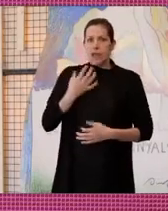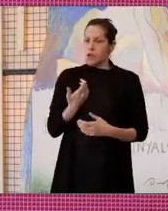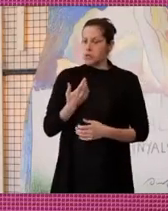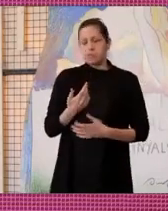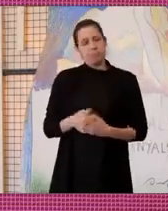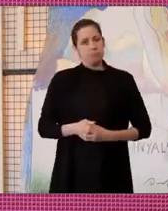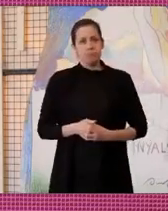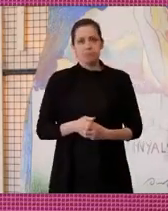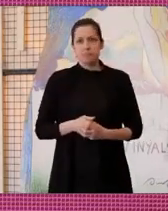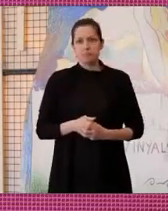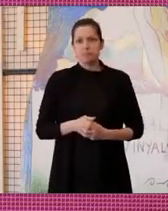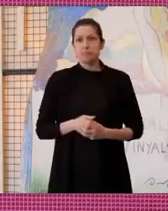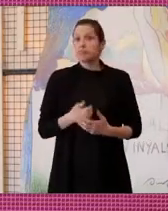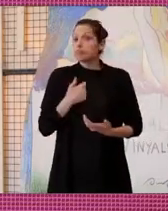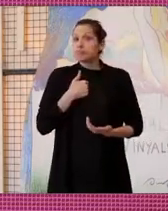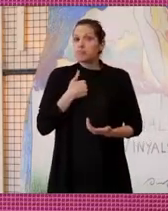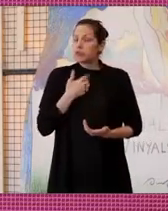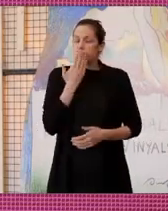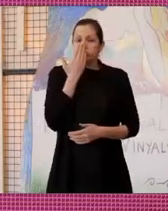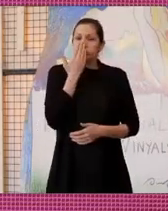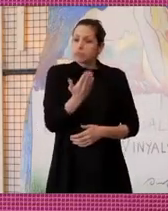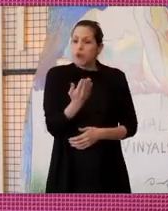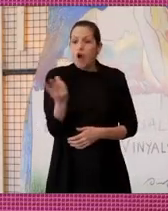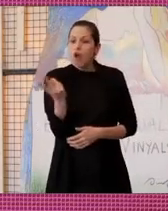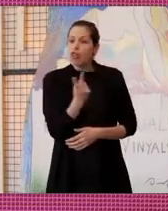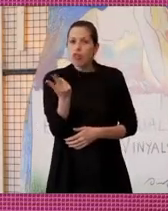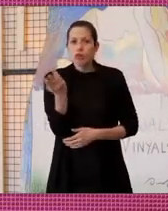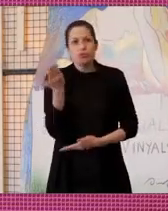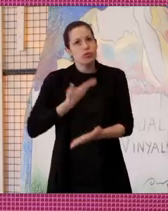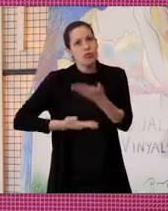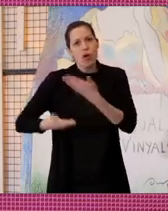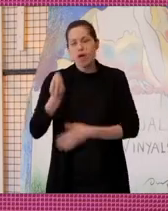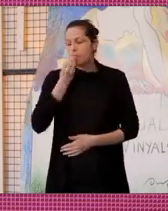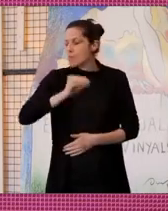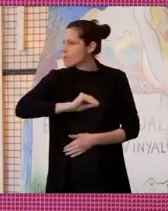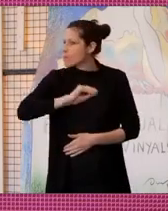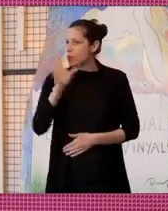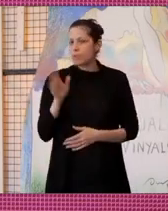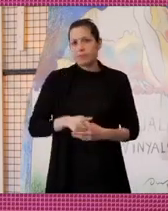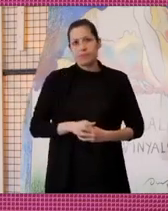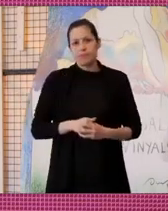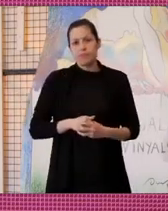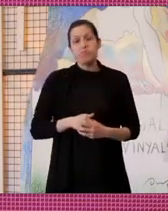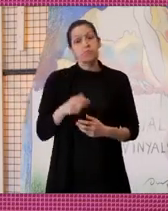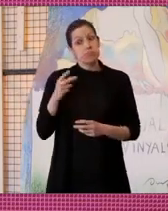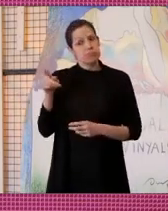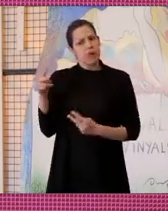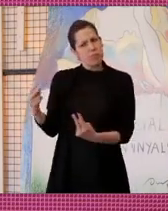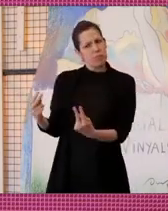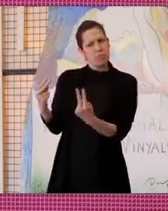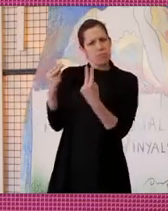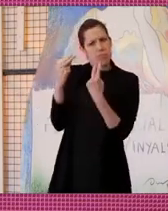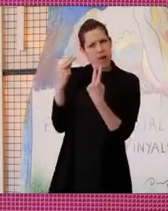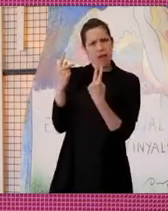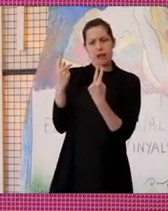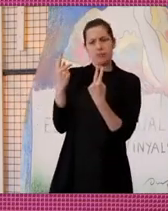mí tengo que decir fueron dos colaboradores fenomenales claro ellos vieron que yo llegaba y no pisaba